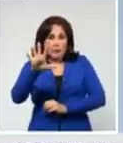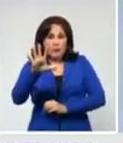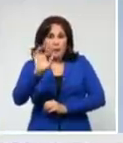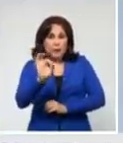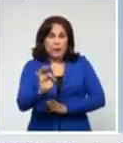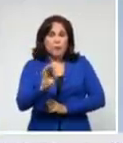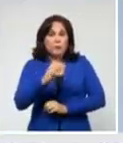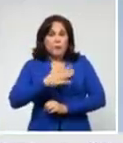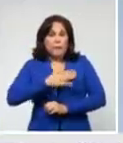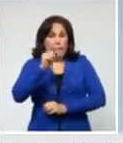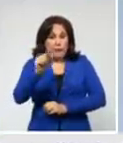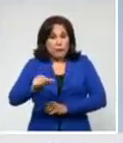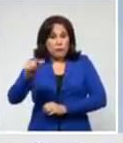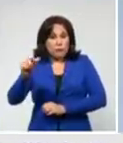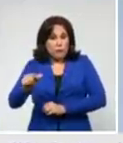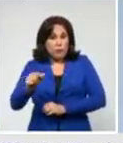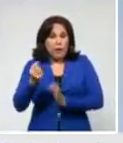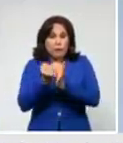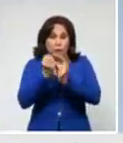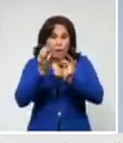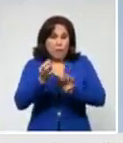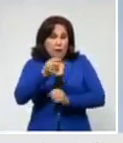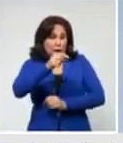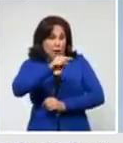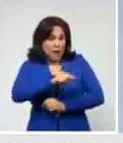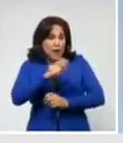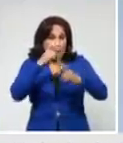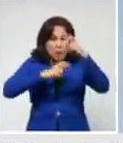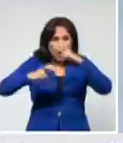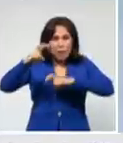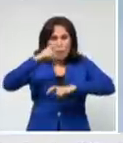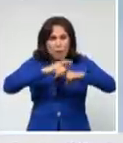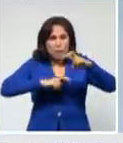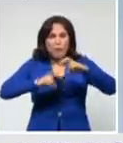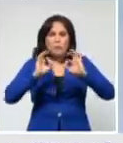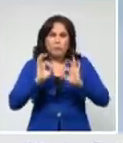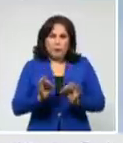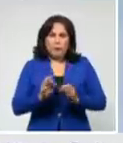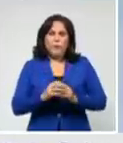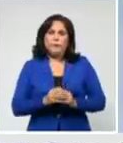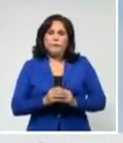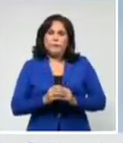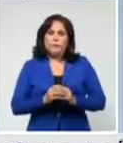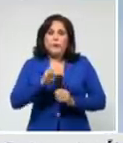personas diagnosticadas con la COVID-19. Estamos hablando del